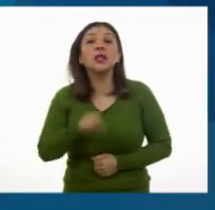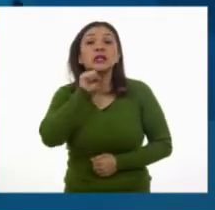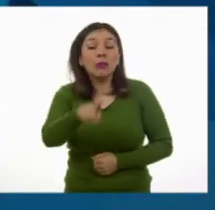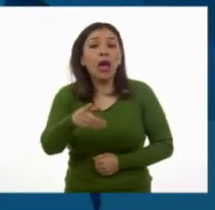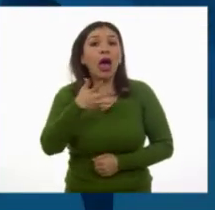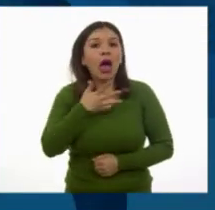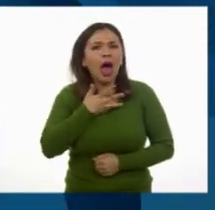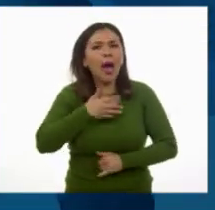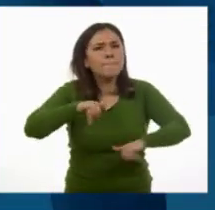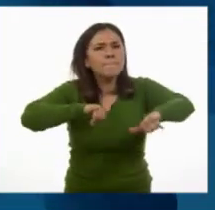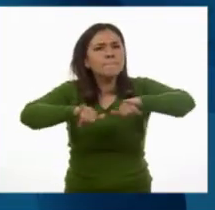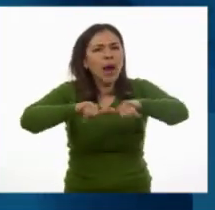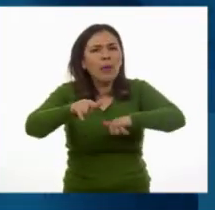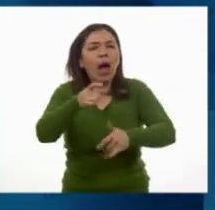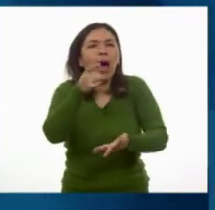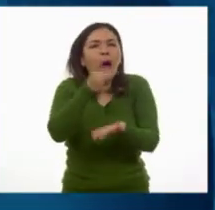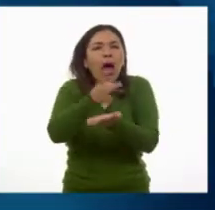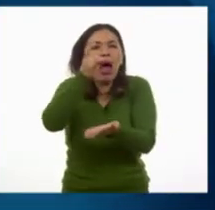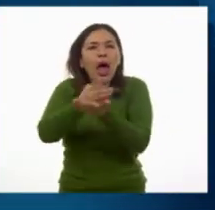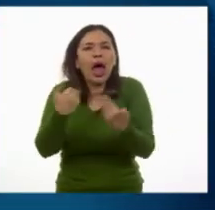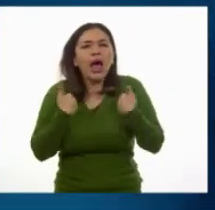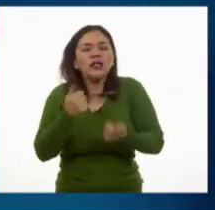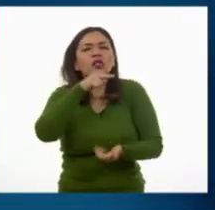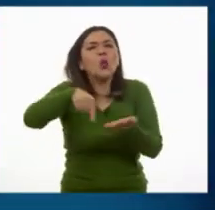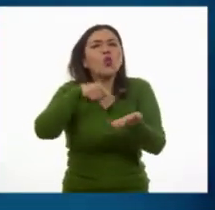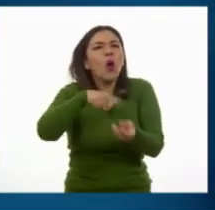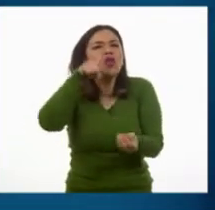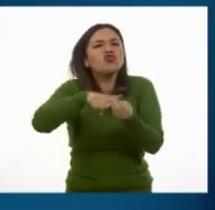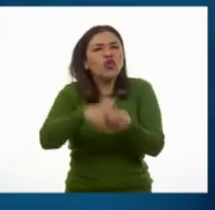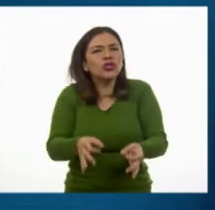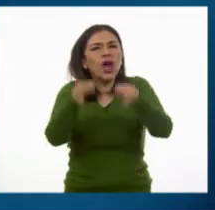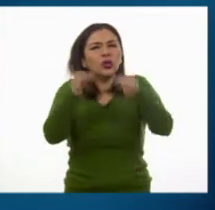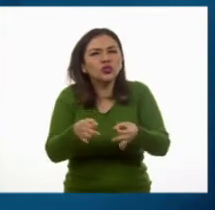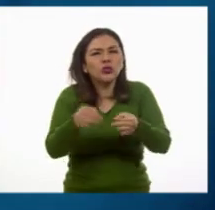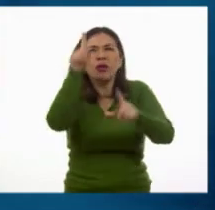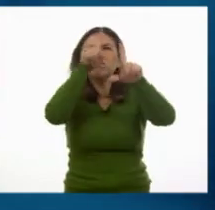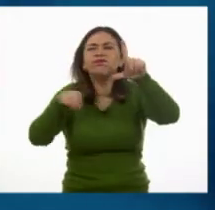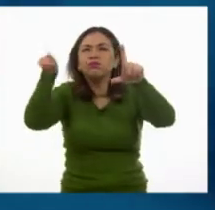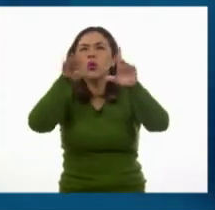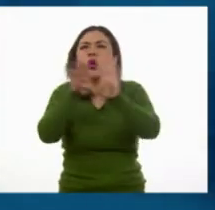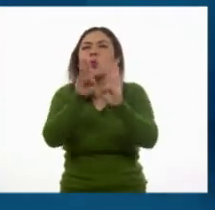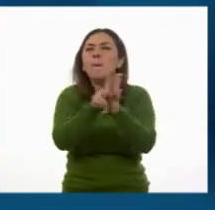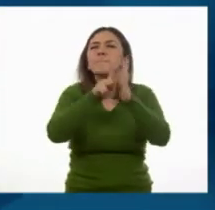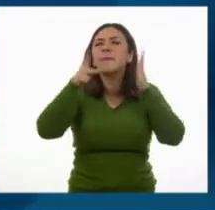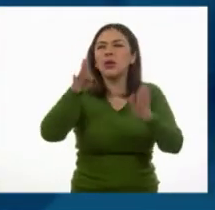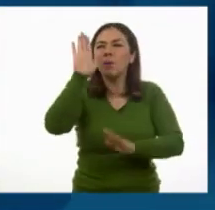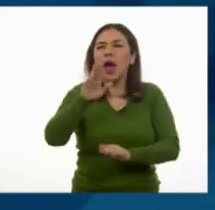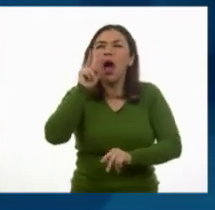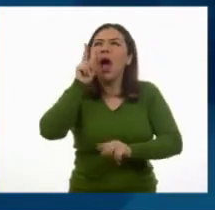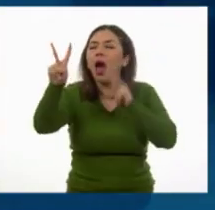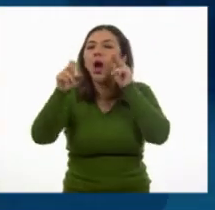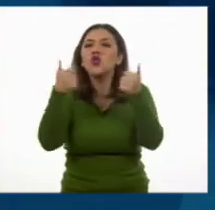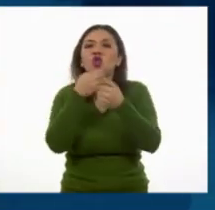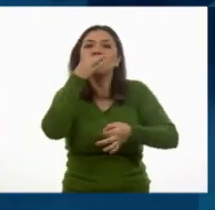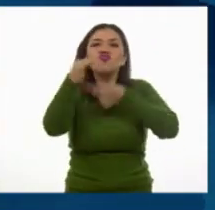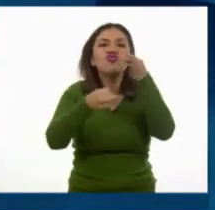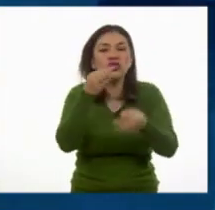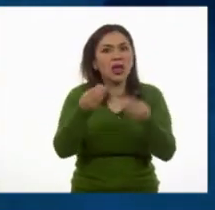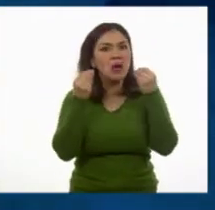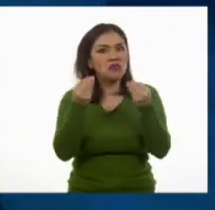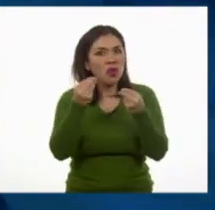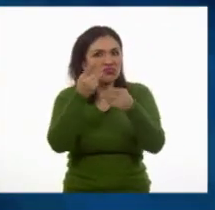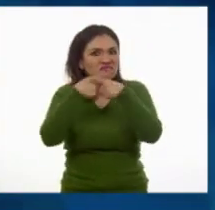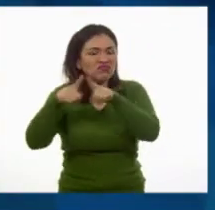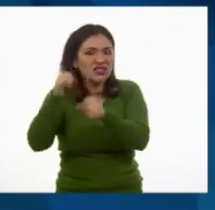Además, hay mapas para ubicar con precisión los lugares y tableros a manera de periódicos llenos de noticias e información.